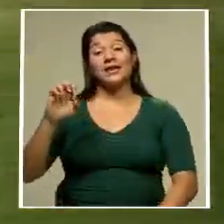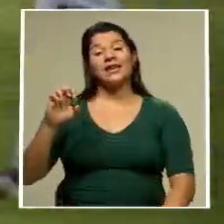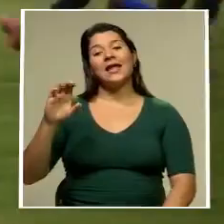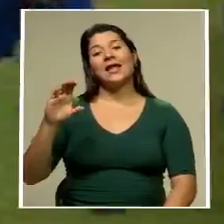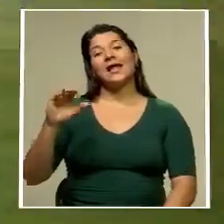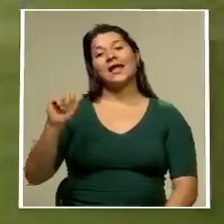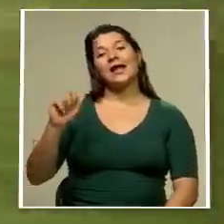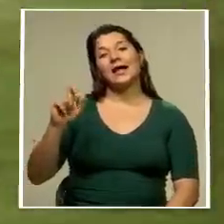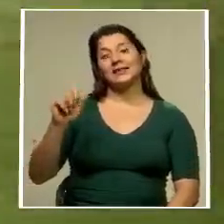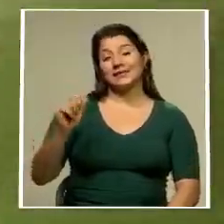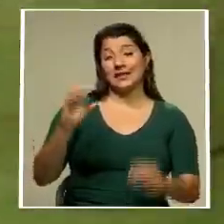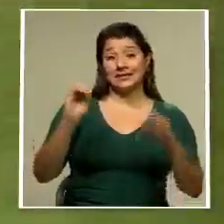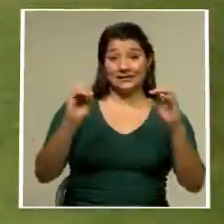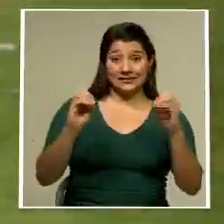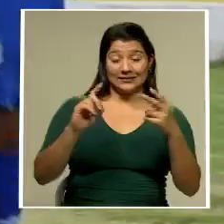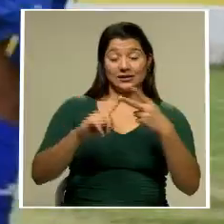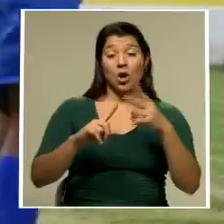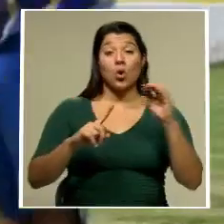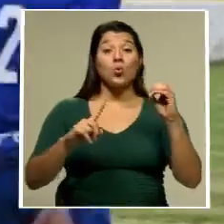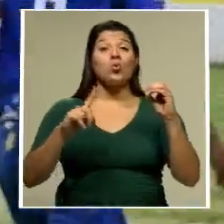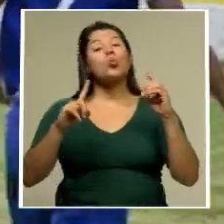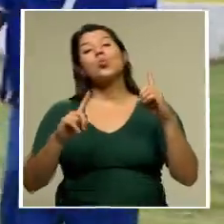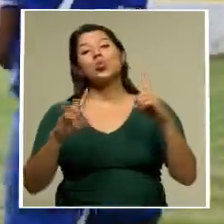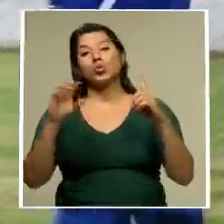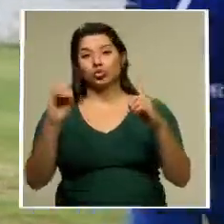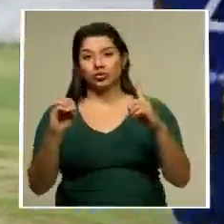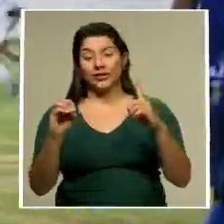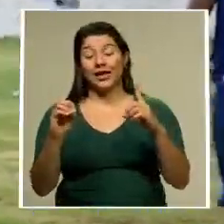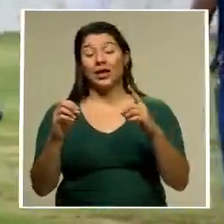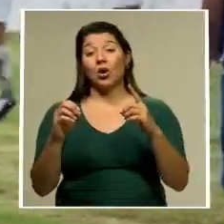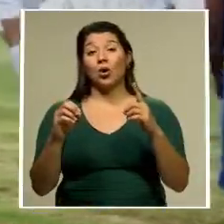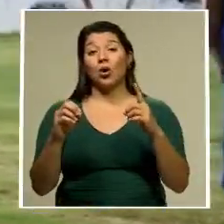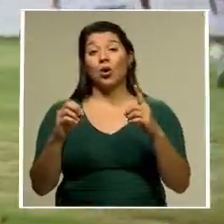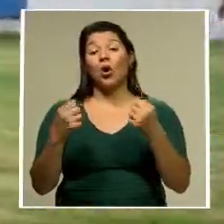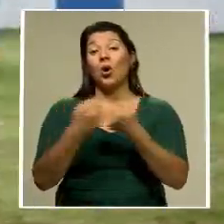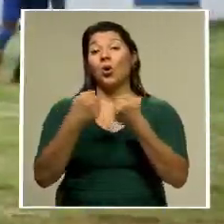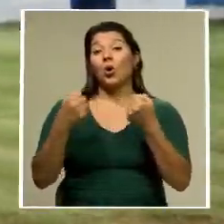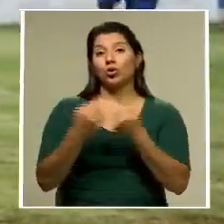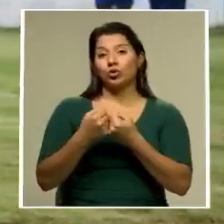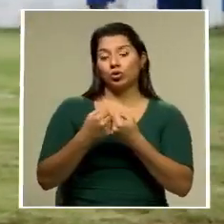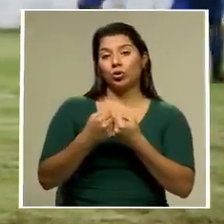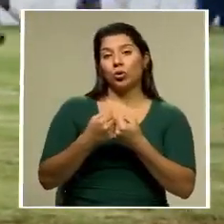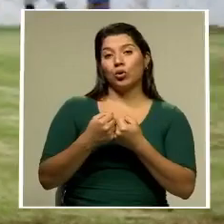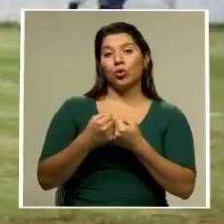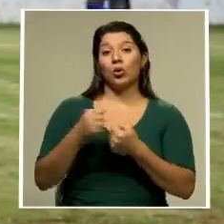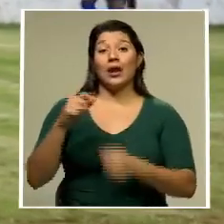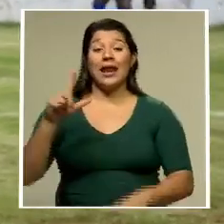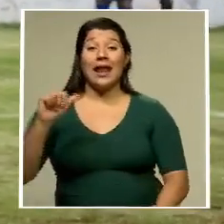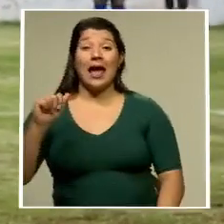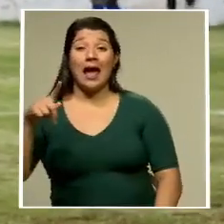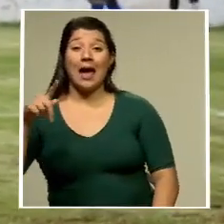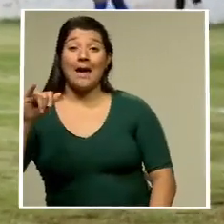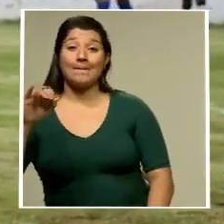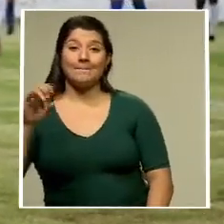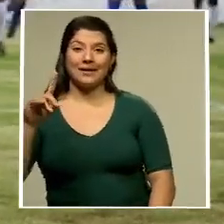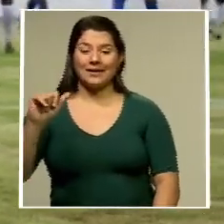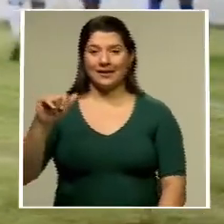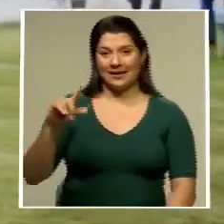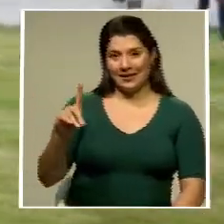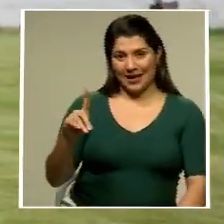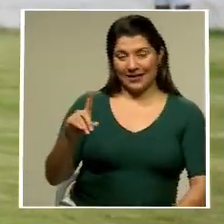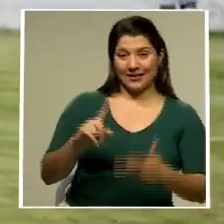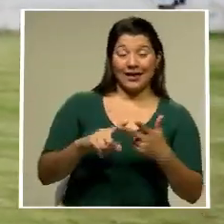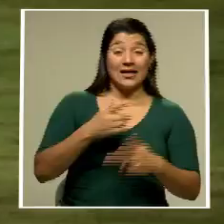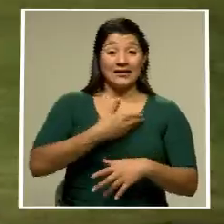0-0 y también sacó victoria 1-0 con gol del nuevo refuerzo Justin Daly ante el rebocero de La Piedad. El equipo rojiamarillo encaró sus